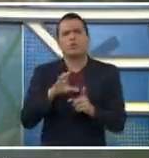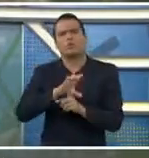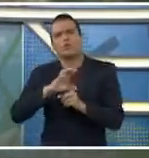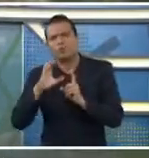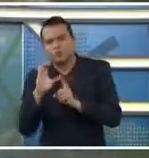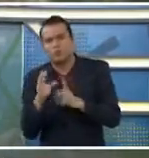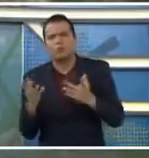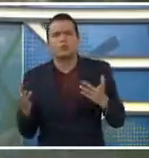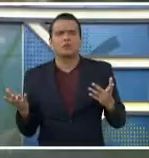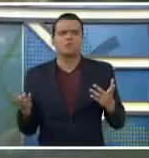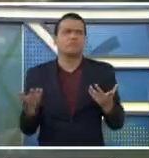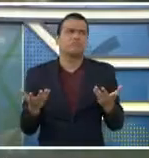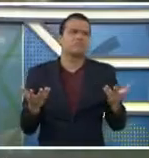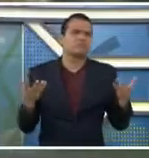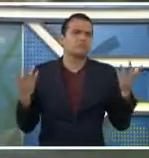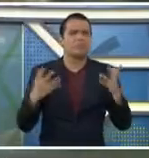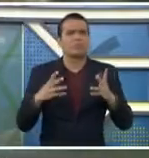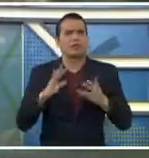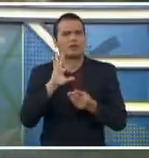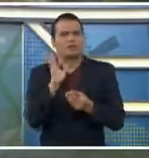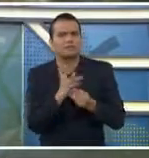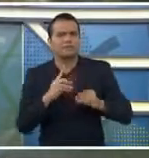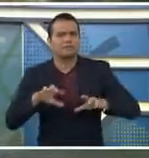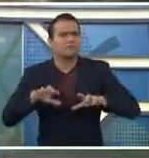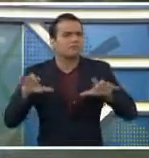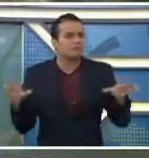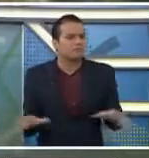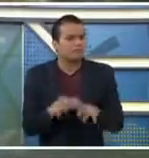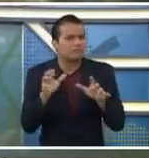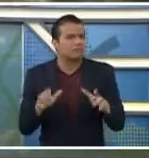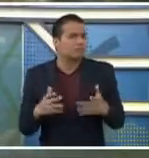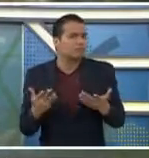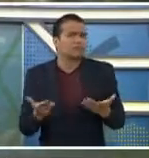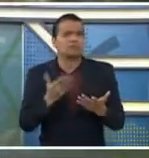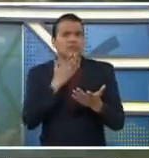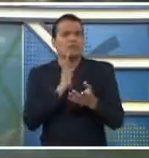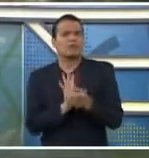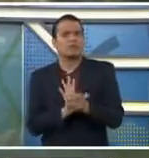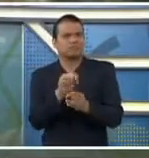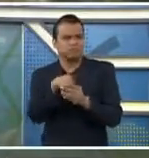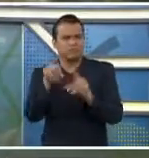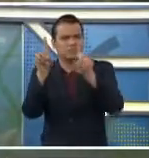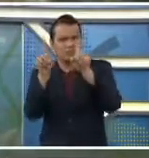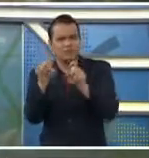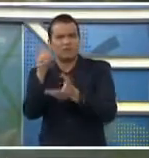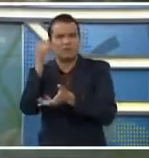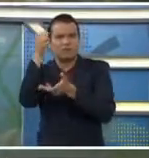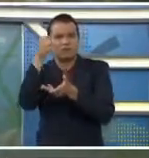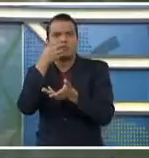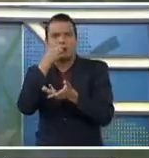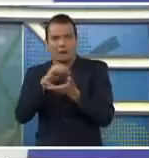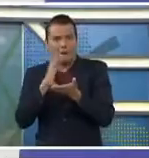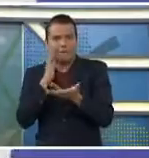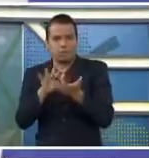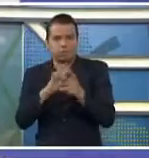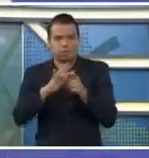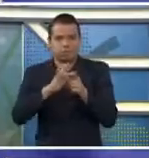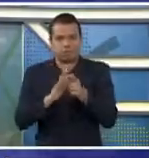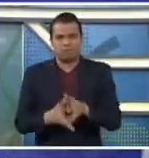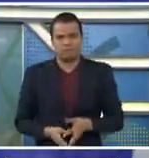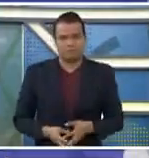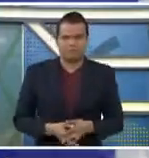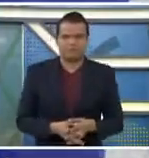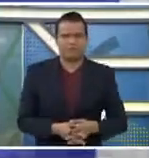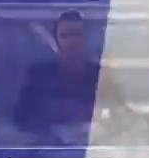cultura, actividades artísticas. Todo el tema de la economía naranja la tenemos que implementar a través del emprendimiento y la innovación.